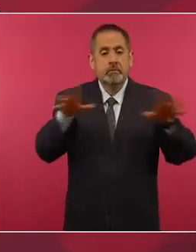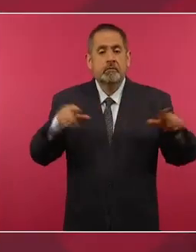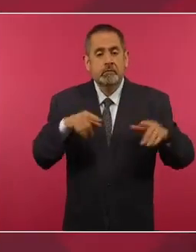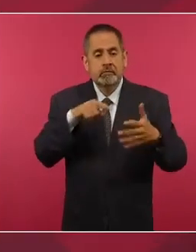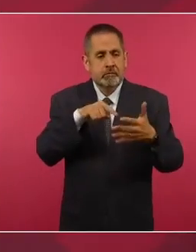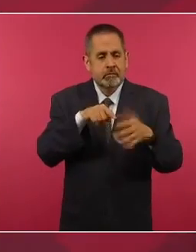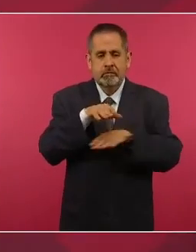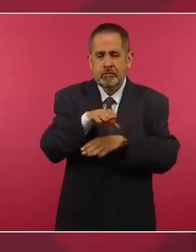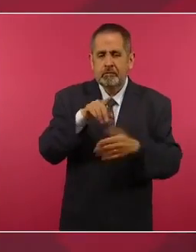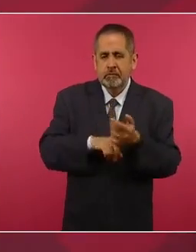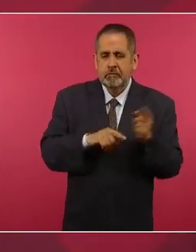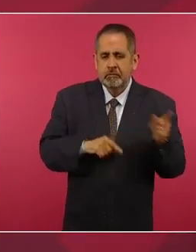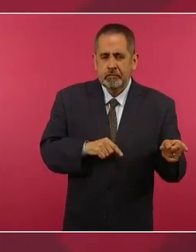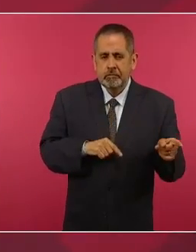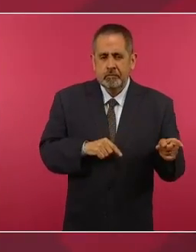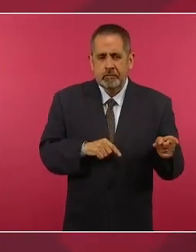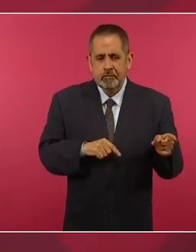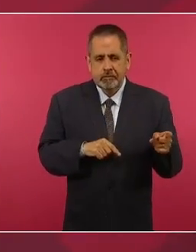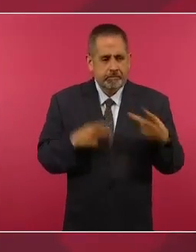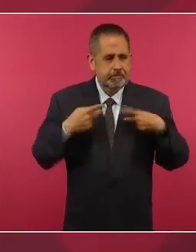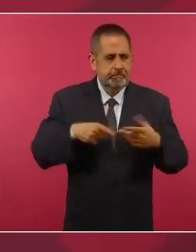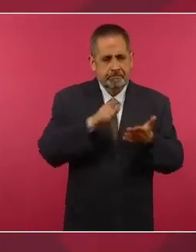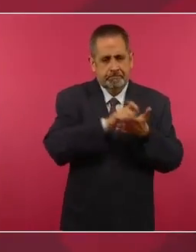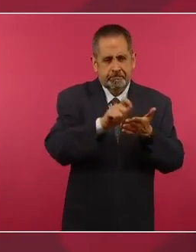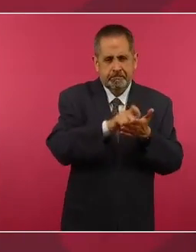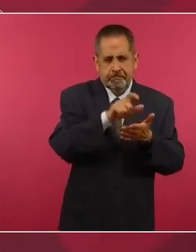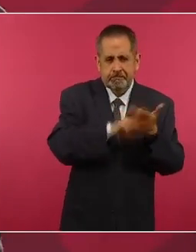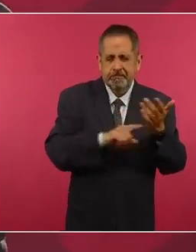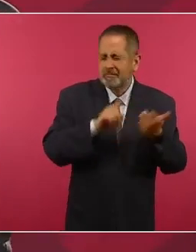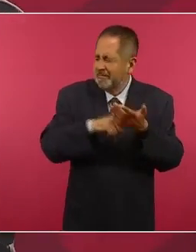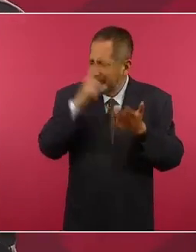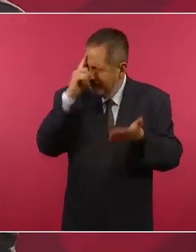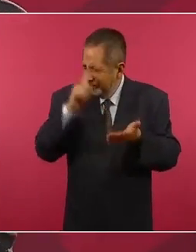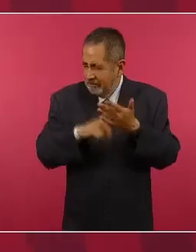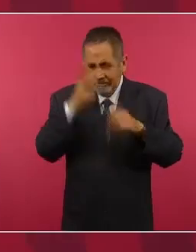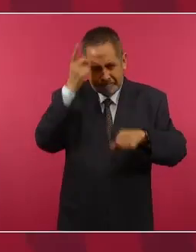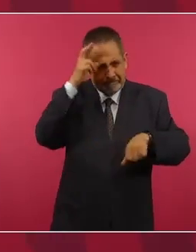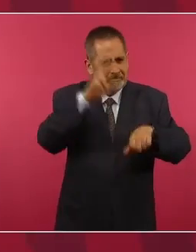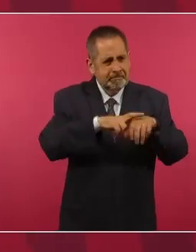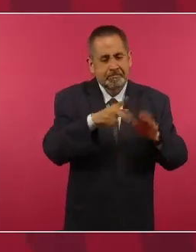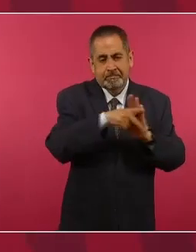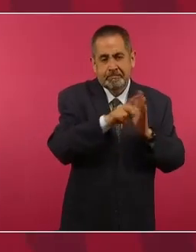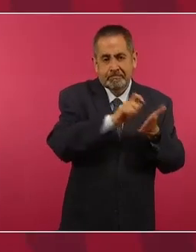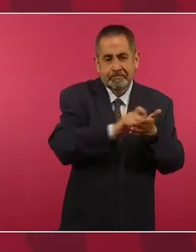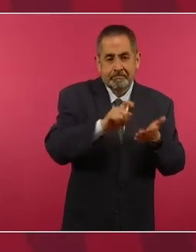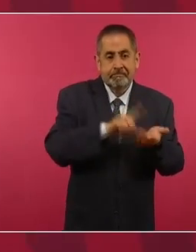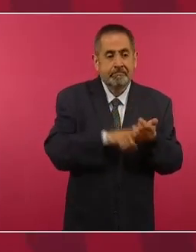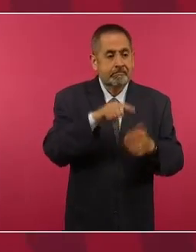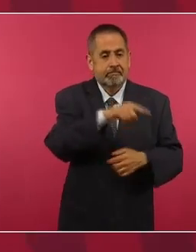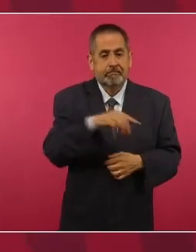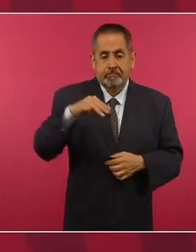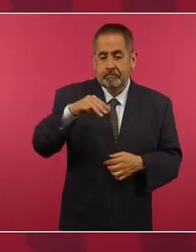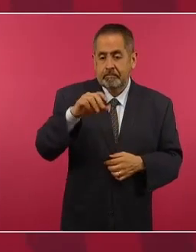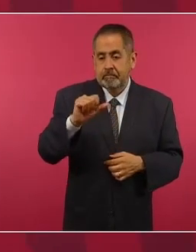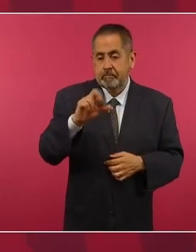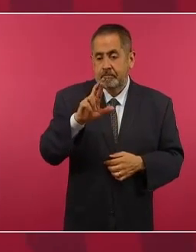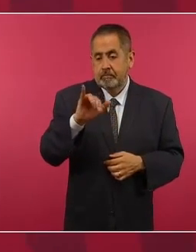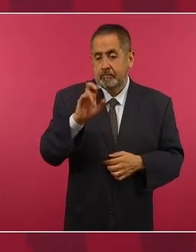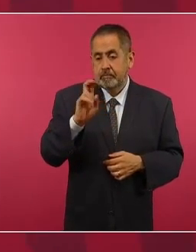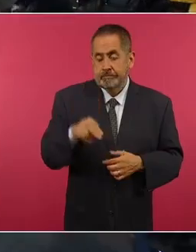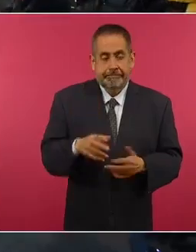todo lo relacionado, sus articulistas, creo que era hasta director del periódico, Marín,